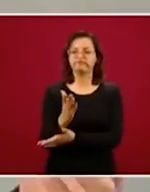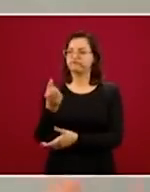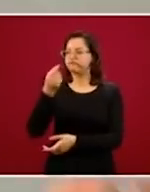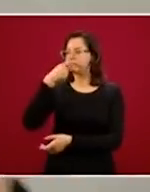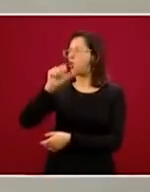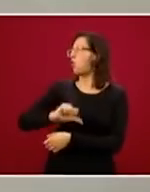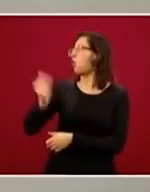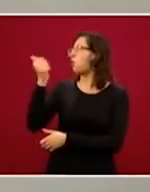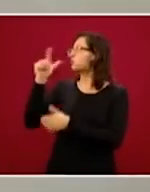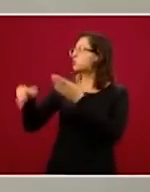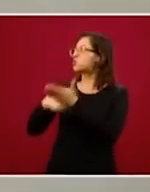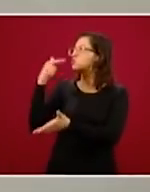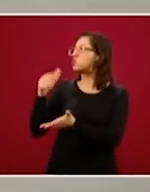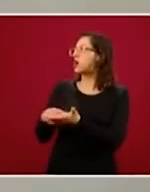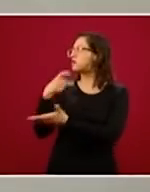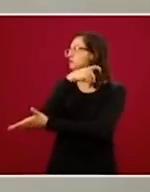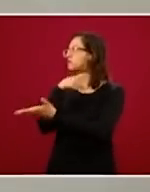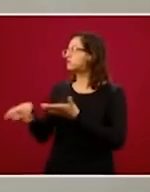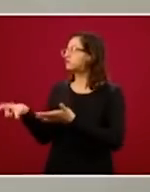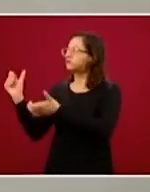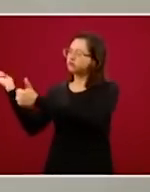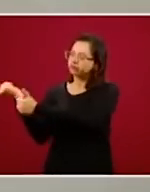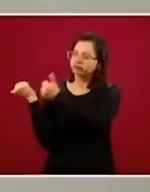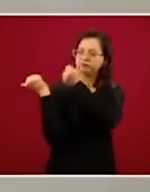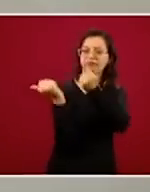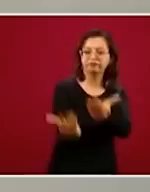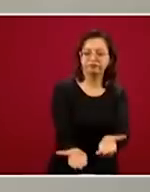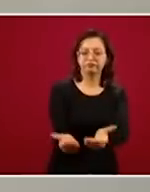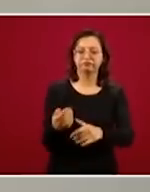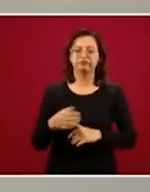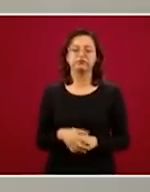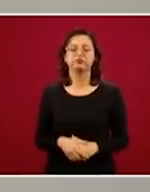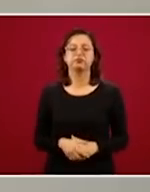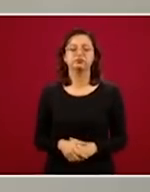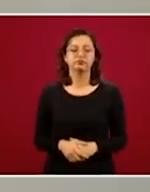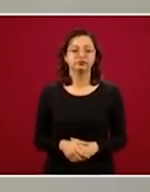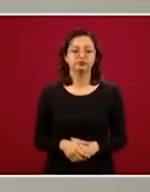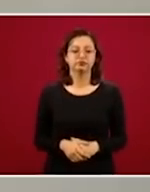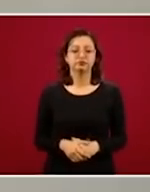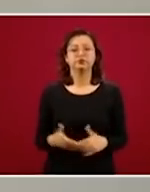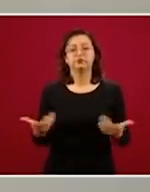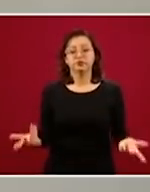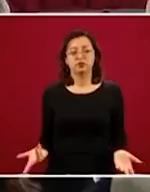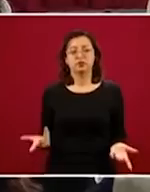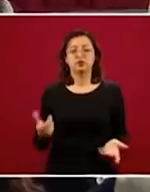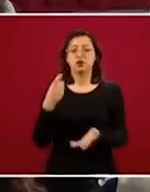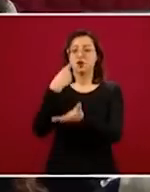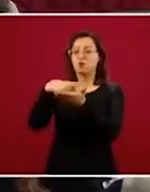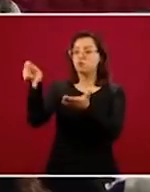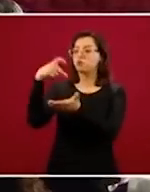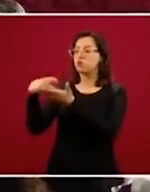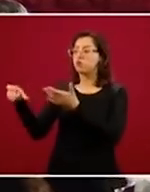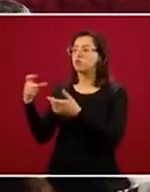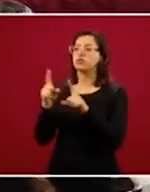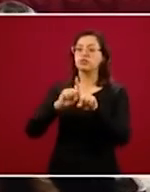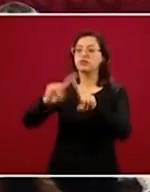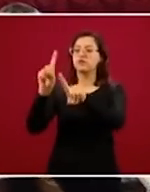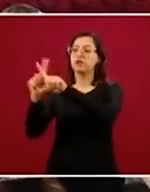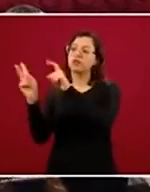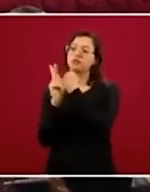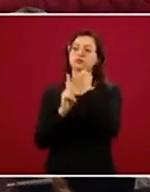situación haciendo compras extraordinarias de medicamentos oncológicos y los hemos comprado en países que